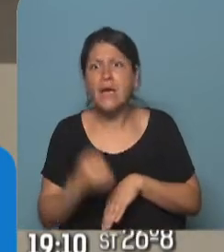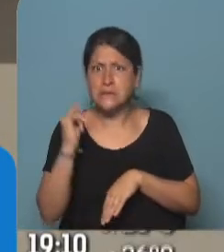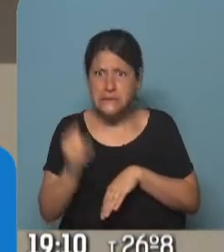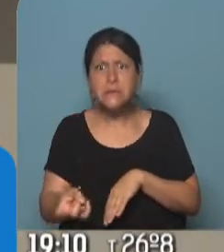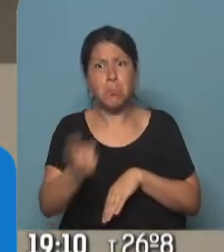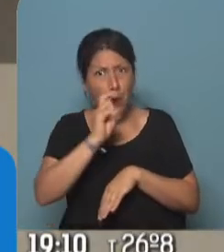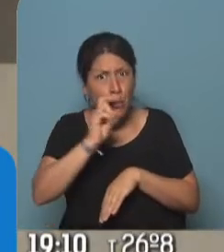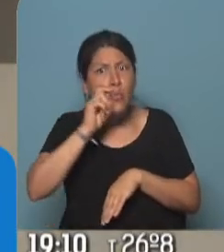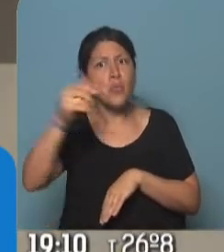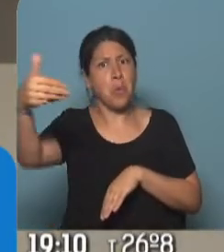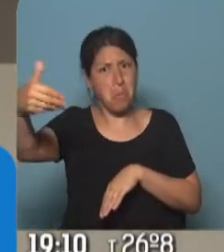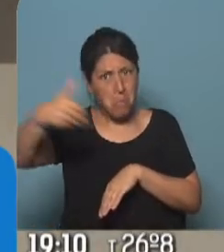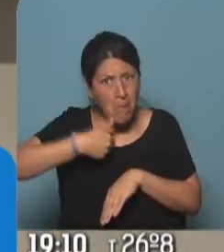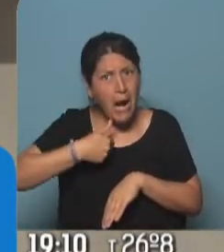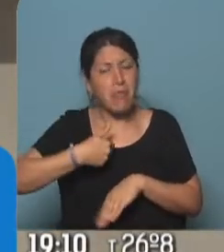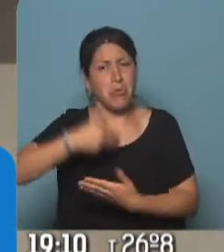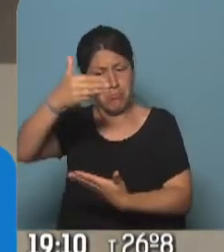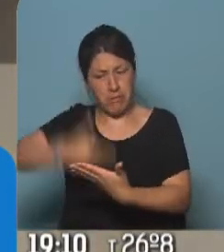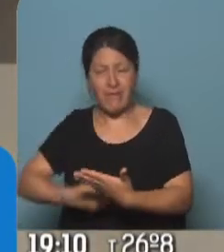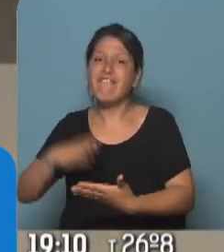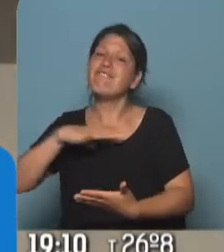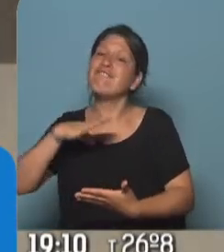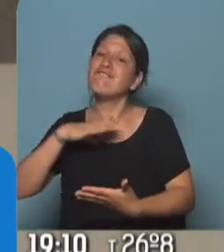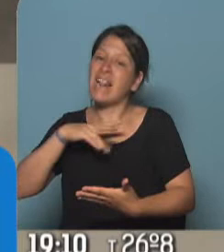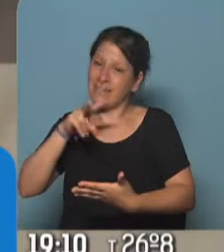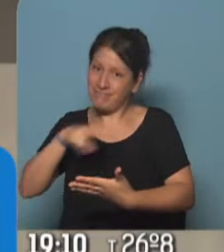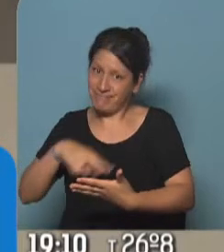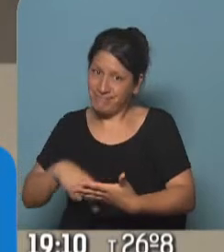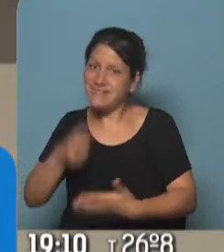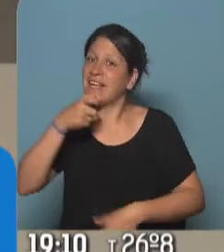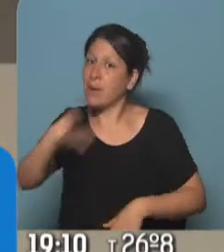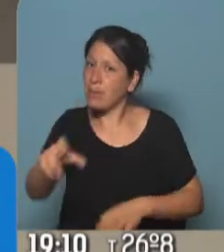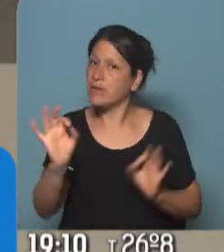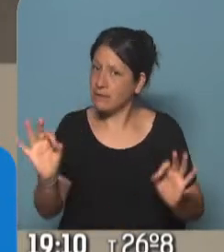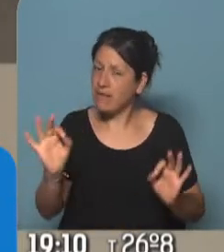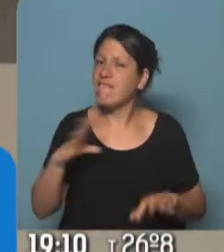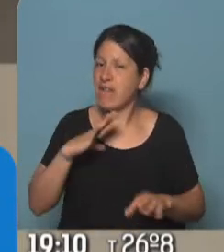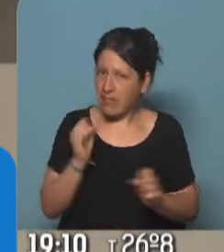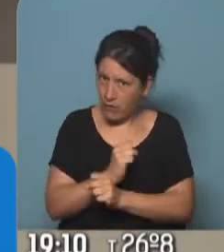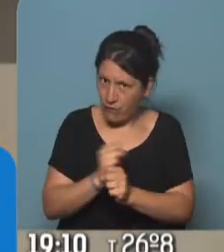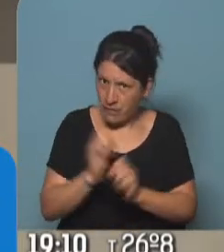cuesta le altera al corán o la boleta cuesta que a arriba